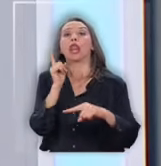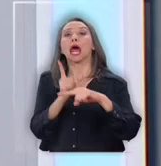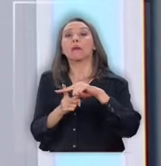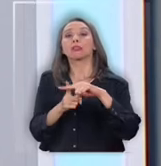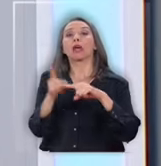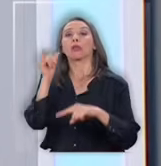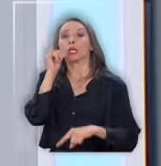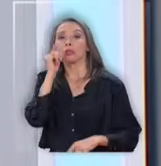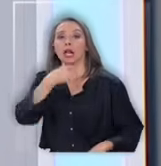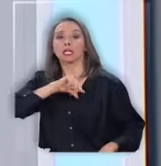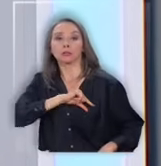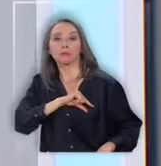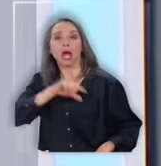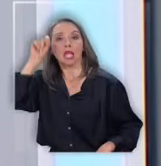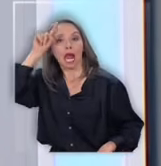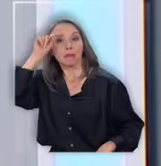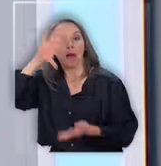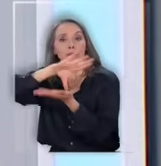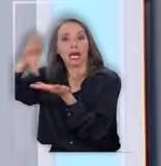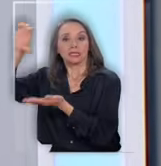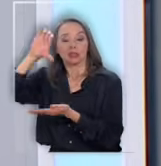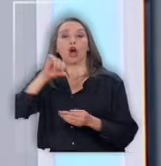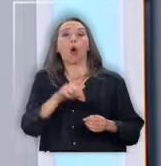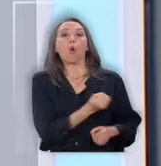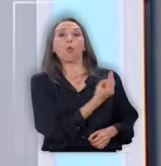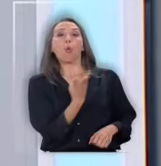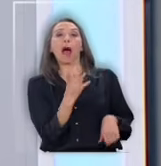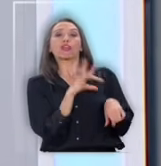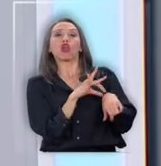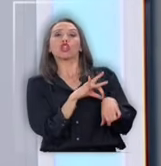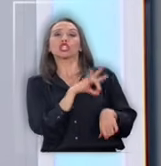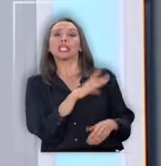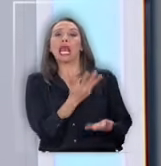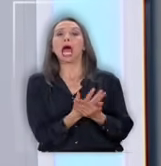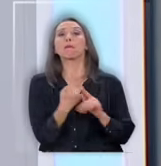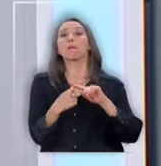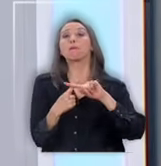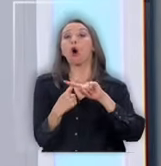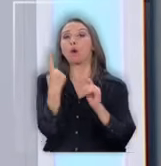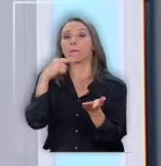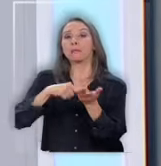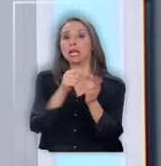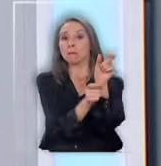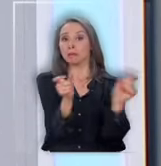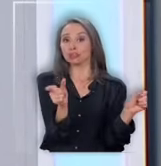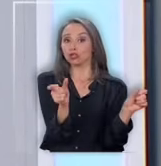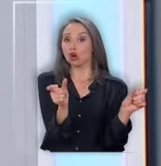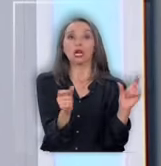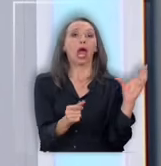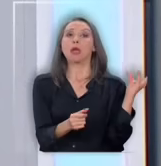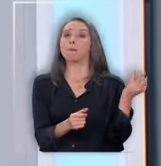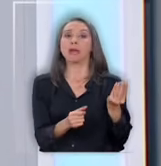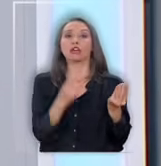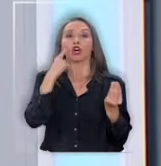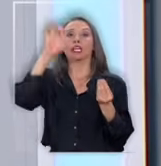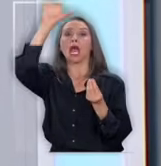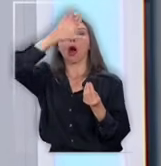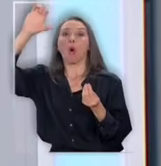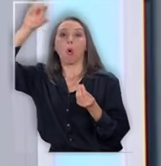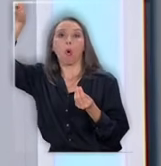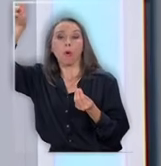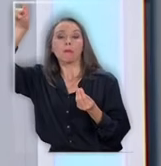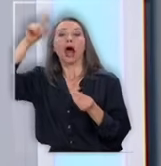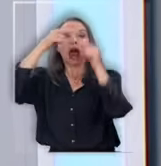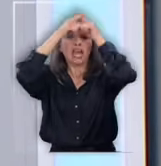que tiene españa lo que tiene alemania nuestra capacidad de médicos por mil habitantes es menor y lo mismo pasa con las enfermeras y otro personal